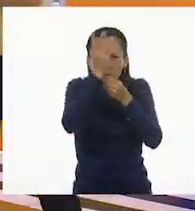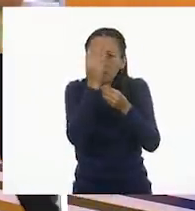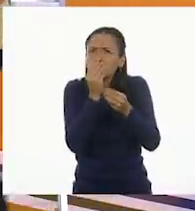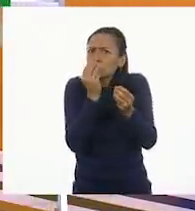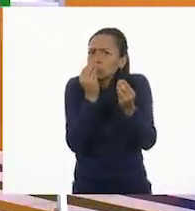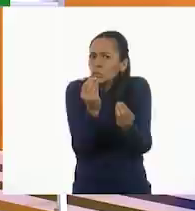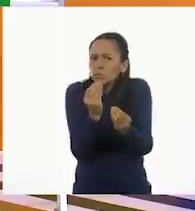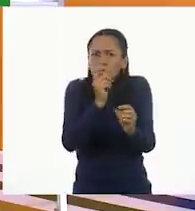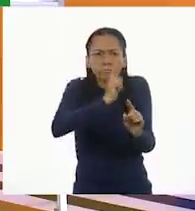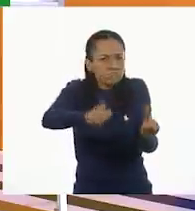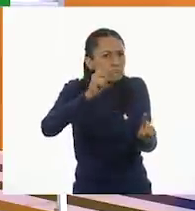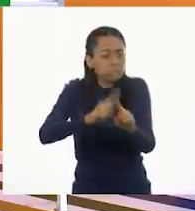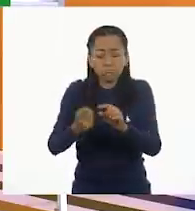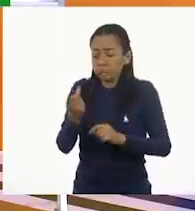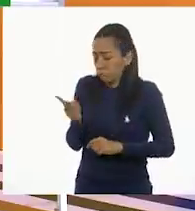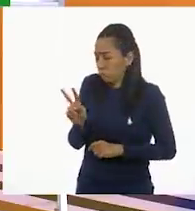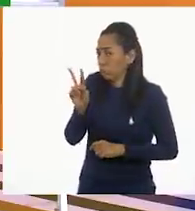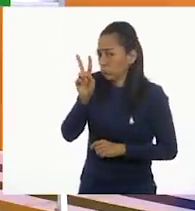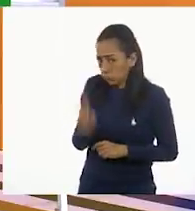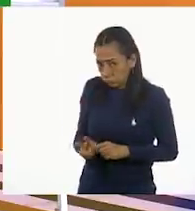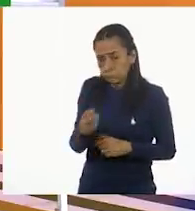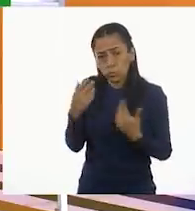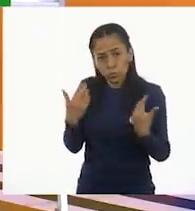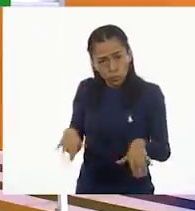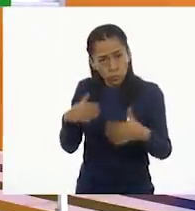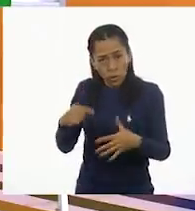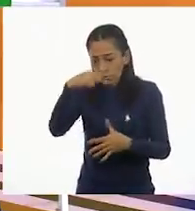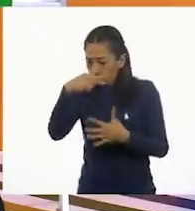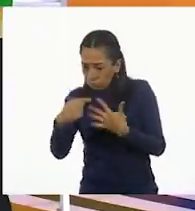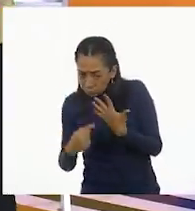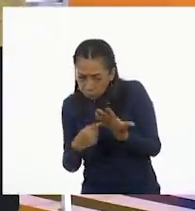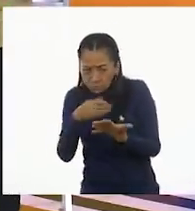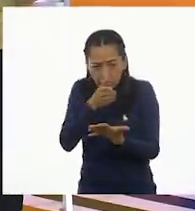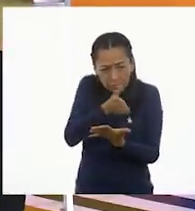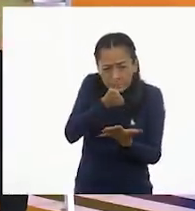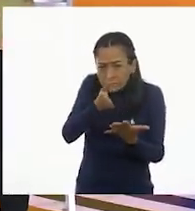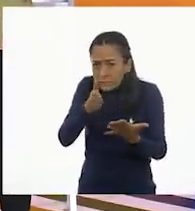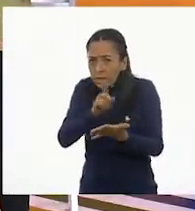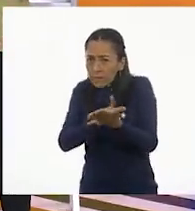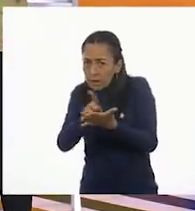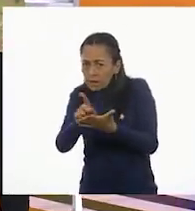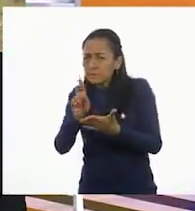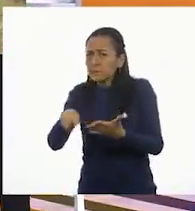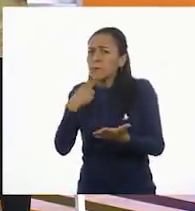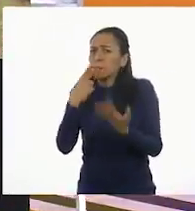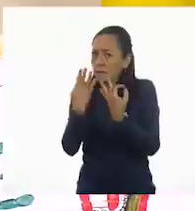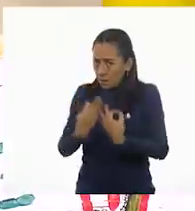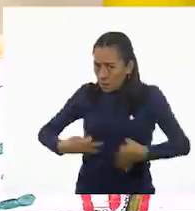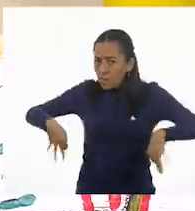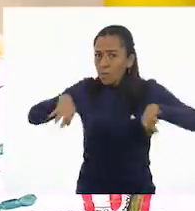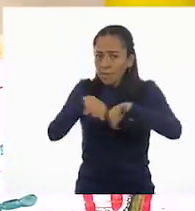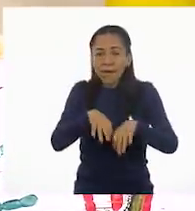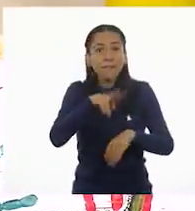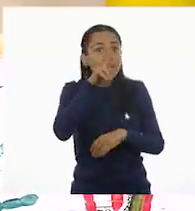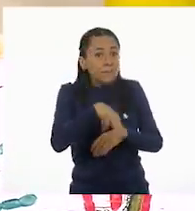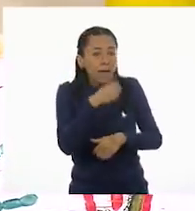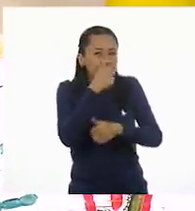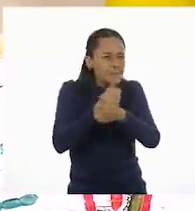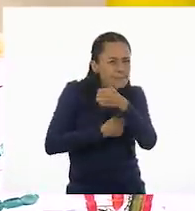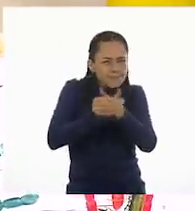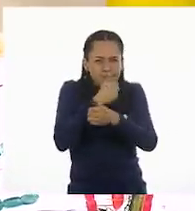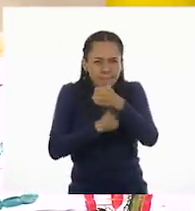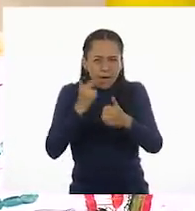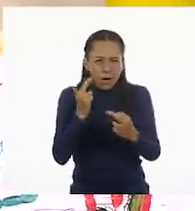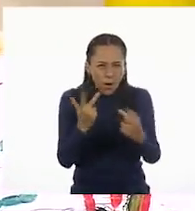importantes. Y este reto del rompecabezas está muy divertido. Así es. Entonces,